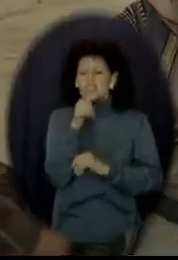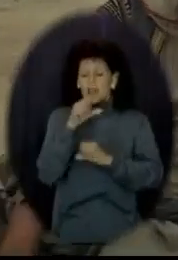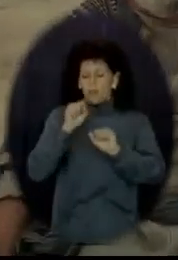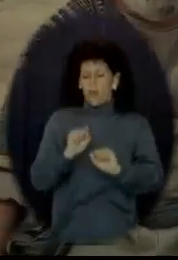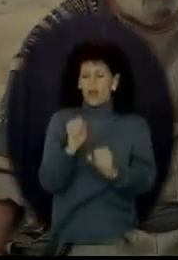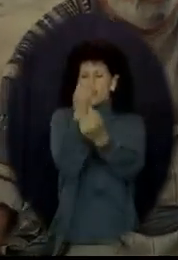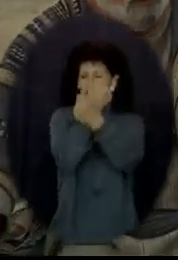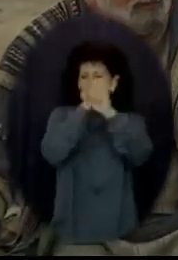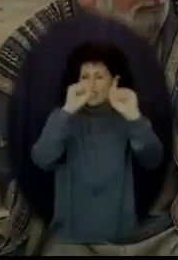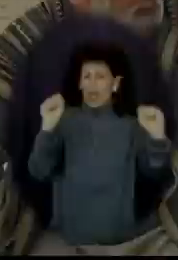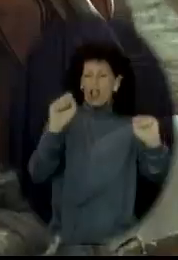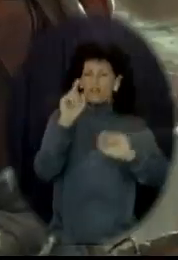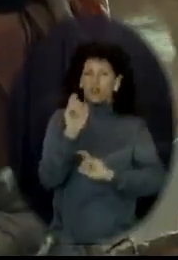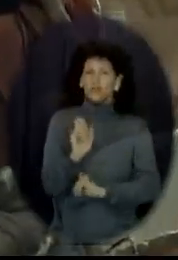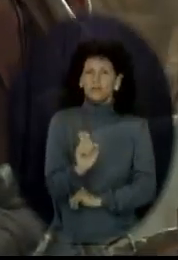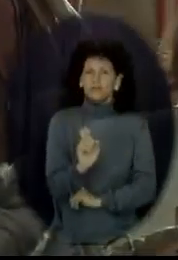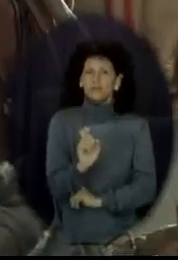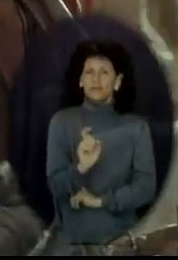¿Y quién podrá salvarse?